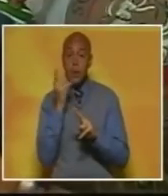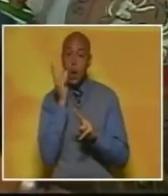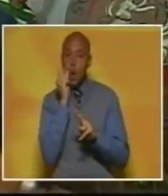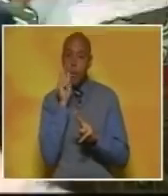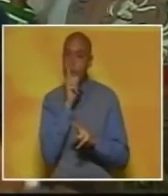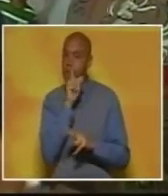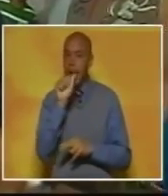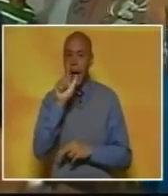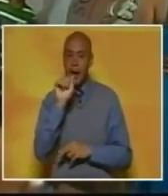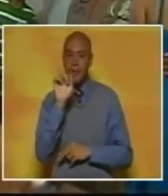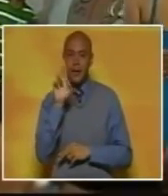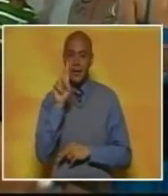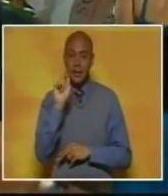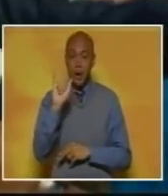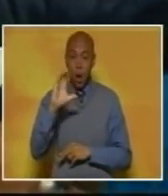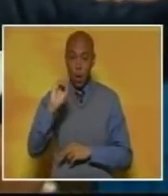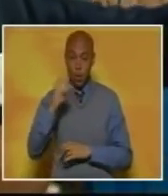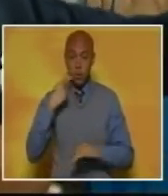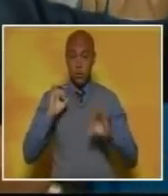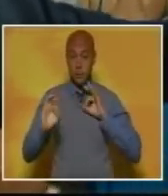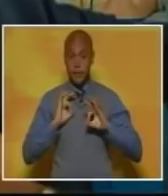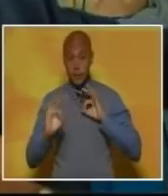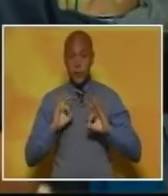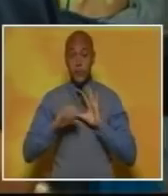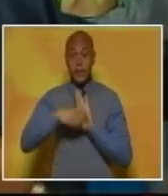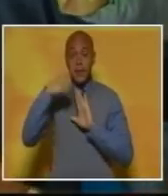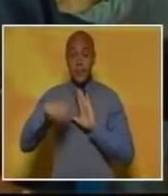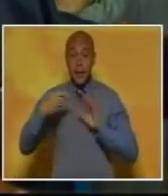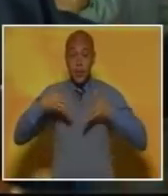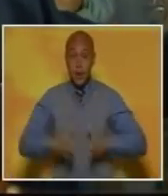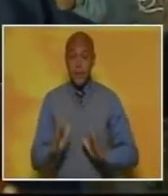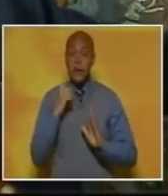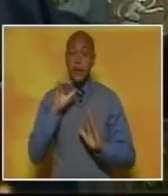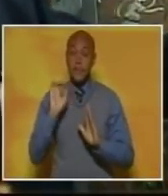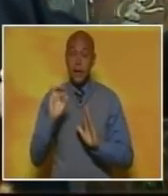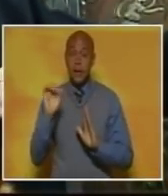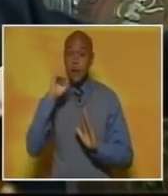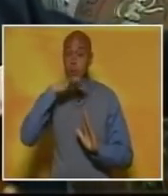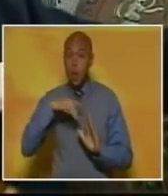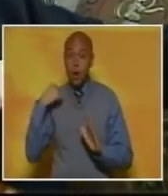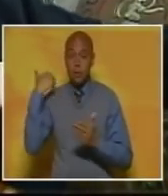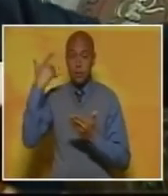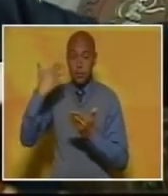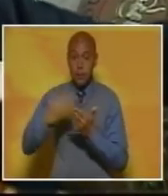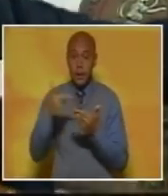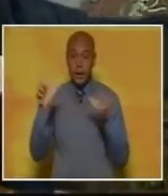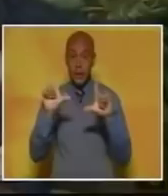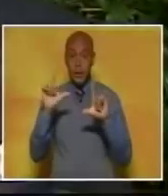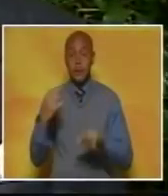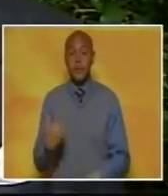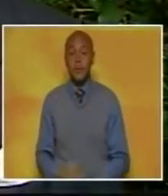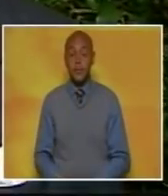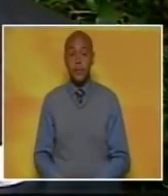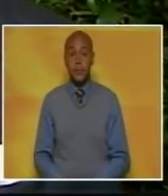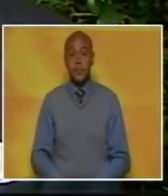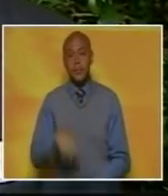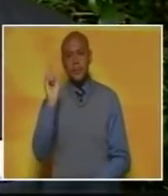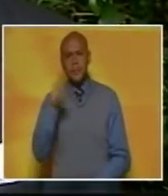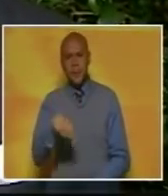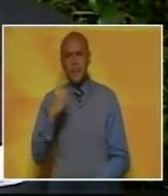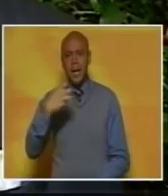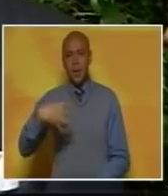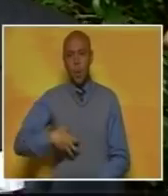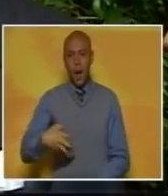Albertico Limonta en El Derecho de Nacer es parte fundamental de la historia de las telenovelas en nuestro país. Y está aquella